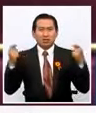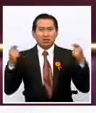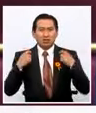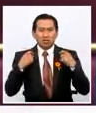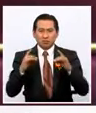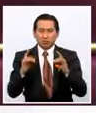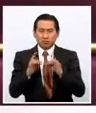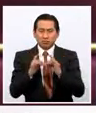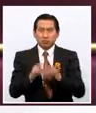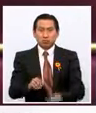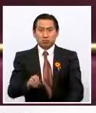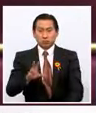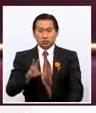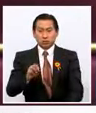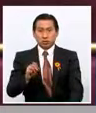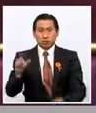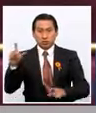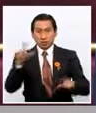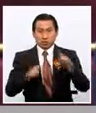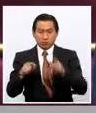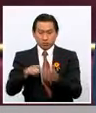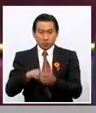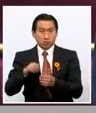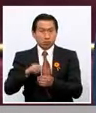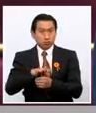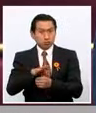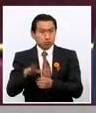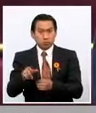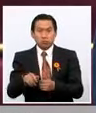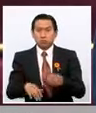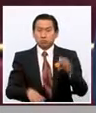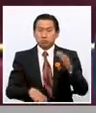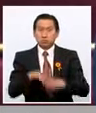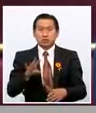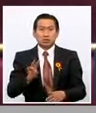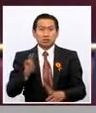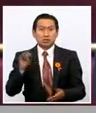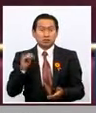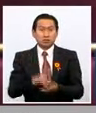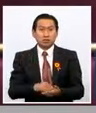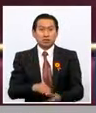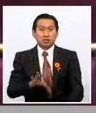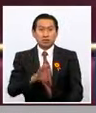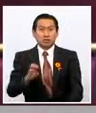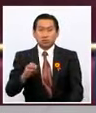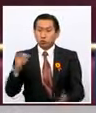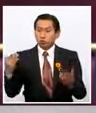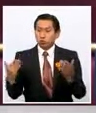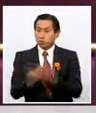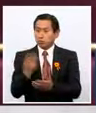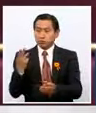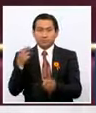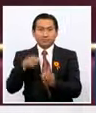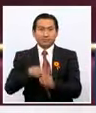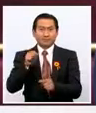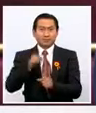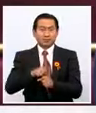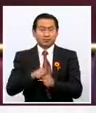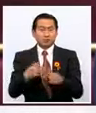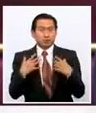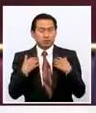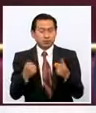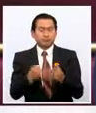laboratorios para el cob y 19 más de 7.500 nuevos puestos en trabajos en salud